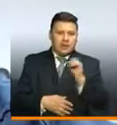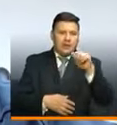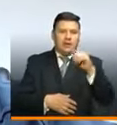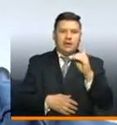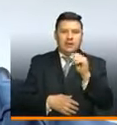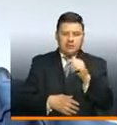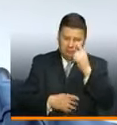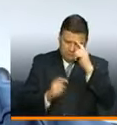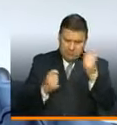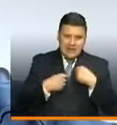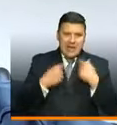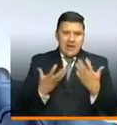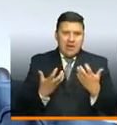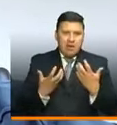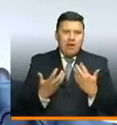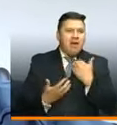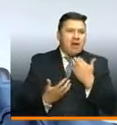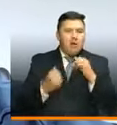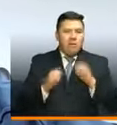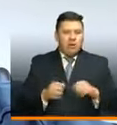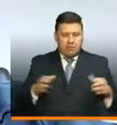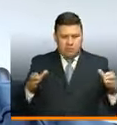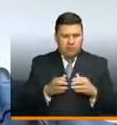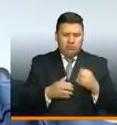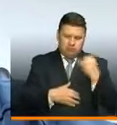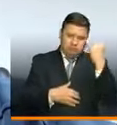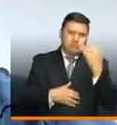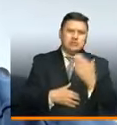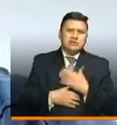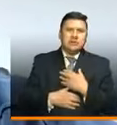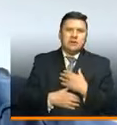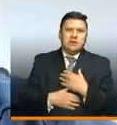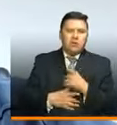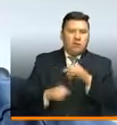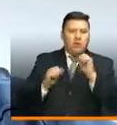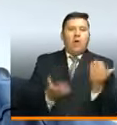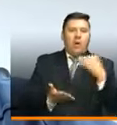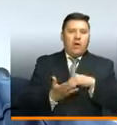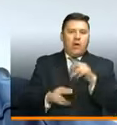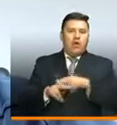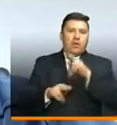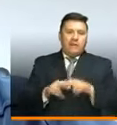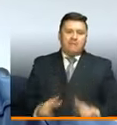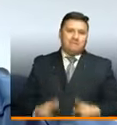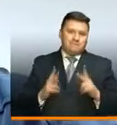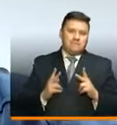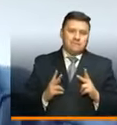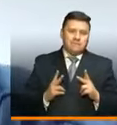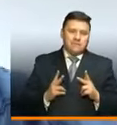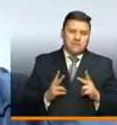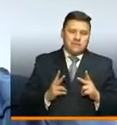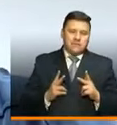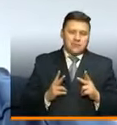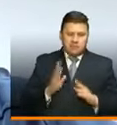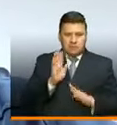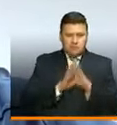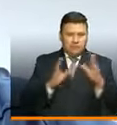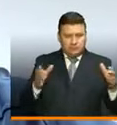y desde las ganas de poder hacer algo por el país y por poder volver a la normalidad. Hemos